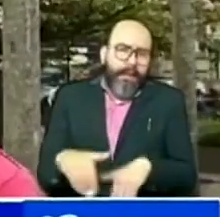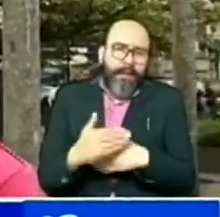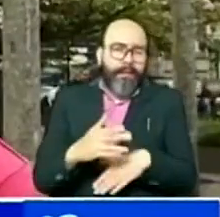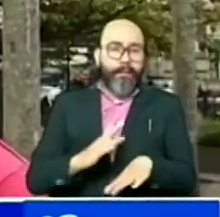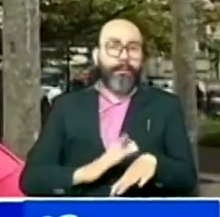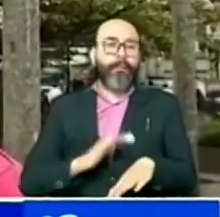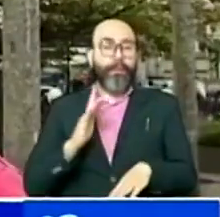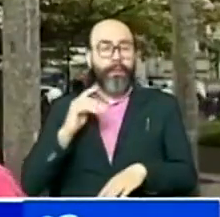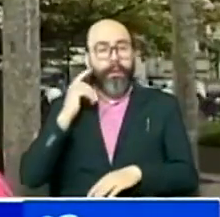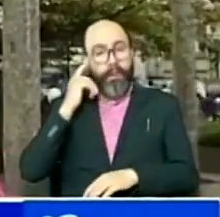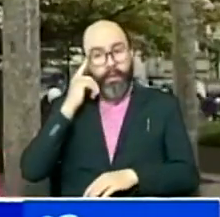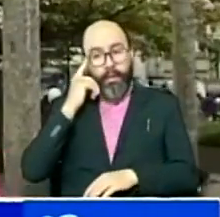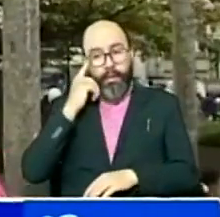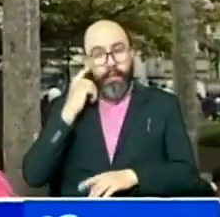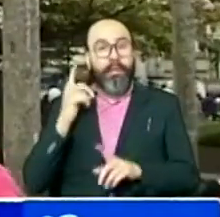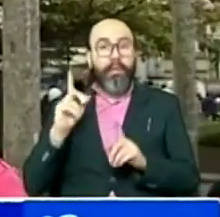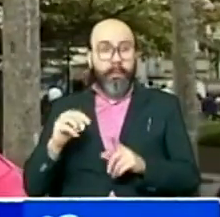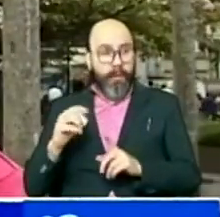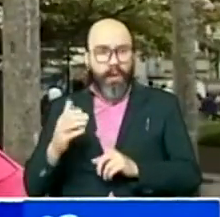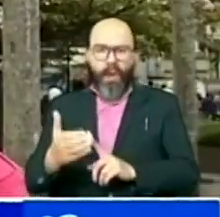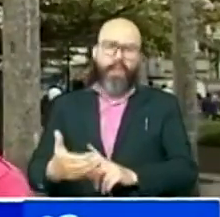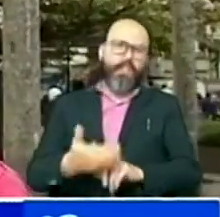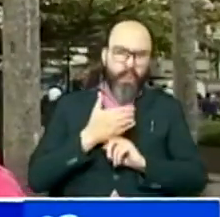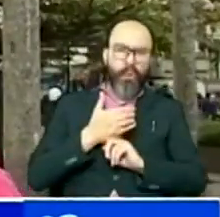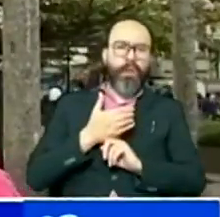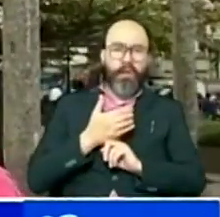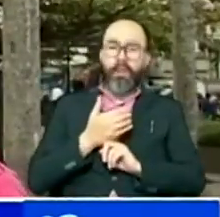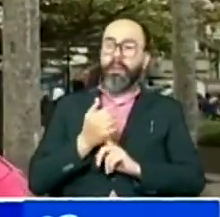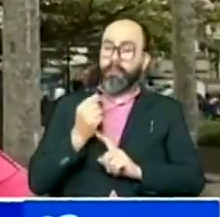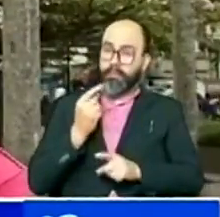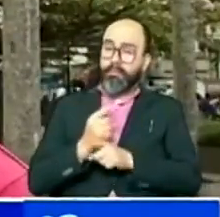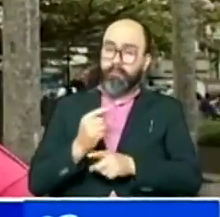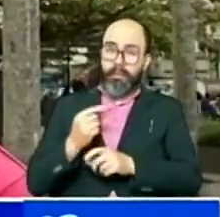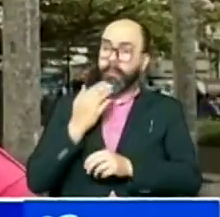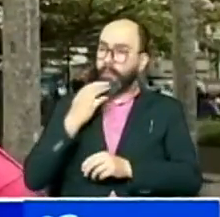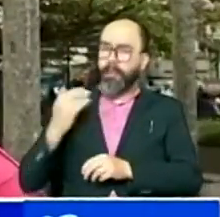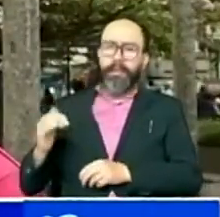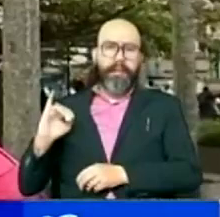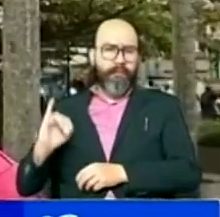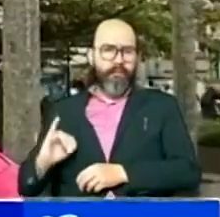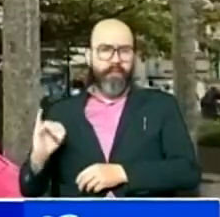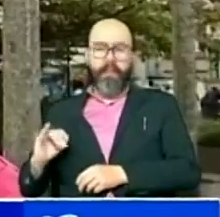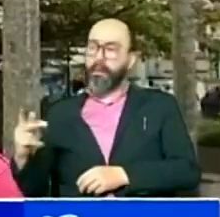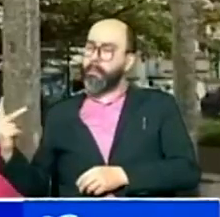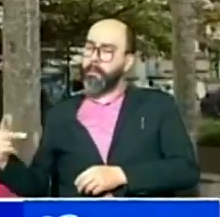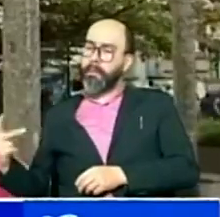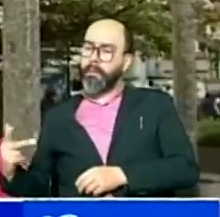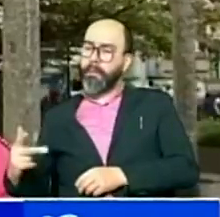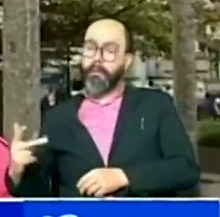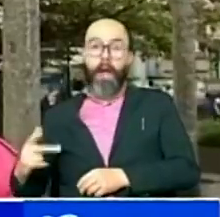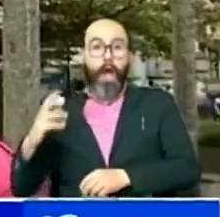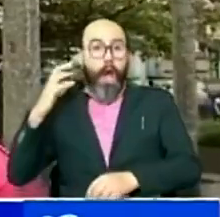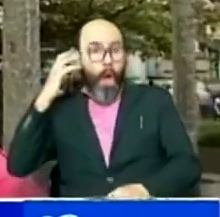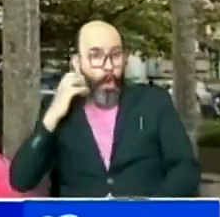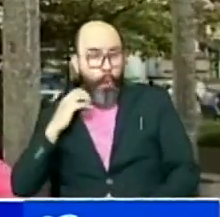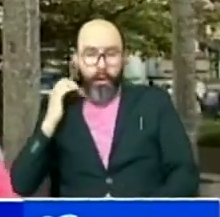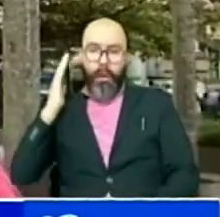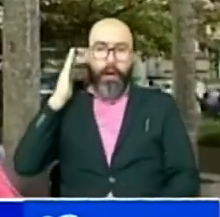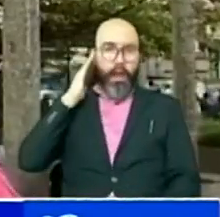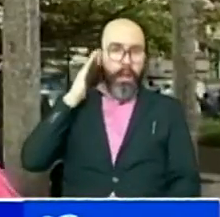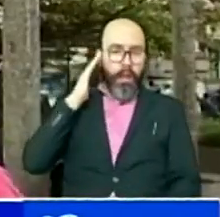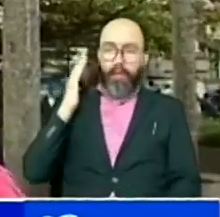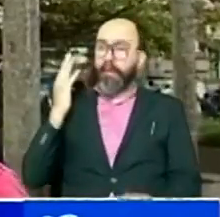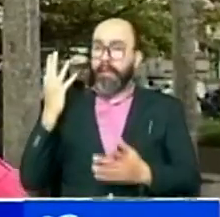también víctimas de secuestro, la cual pasando de Ibagué para acá, me robaron el teléfono,